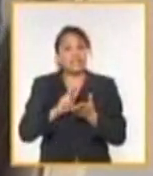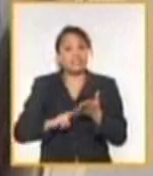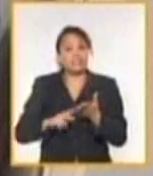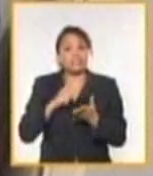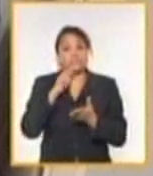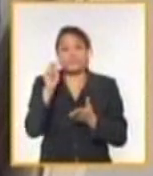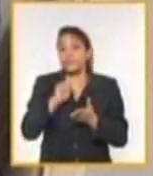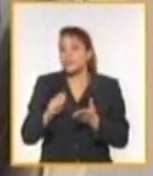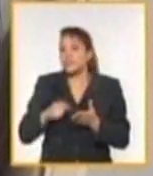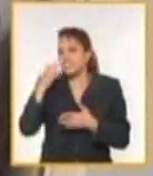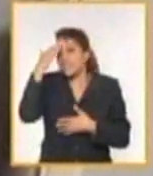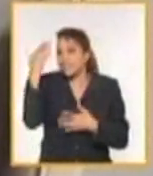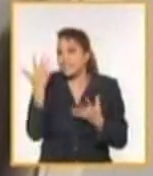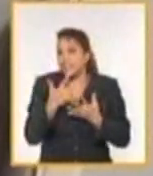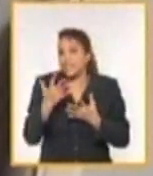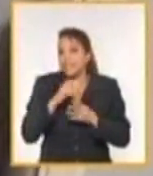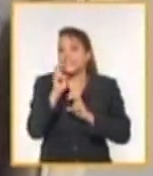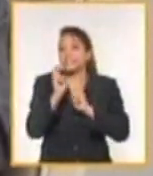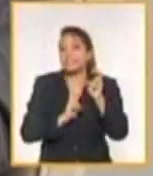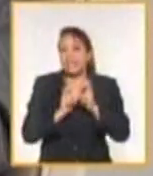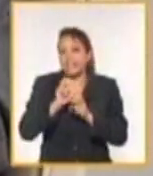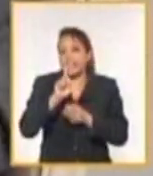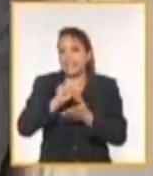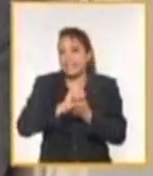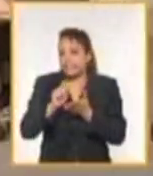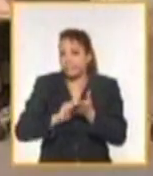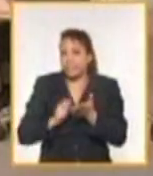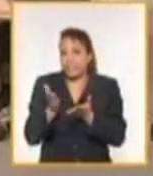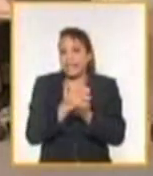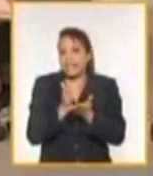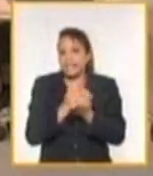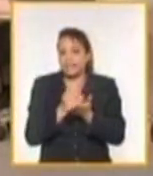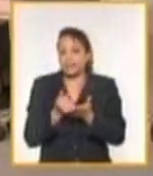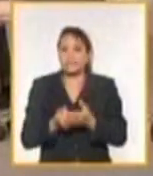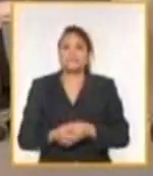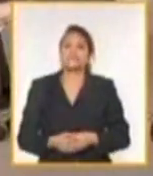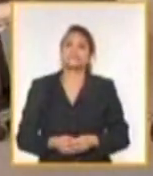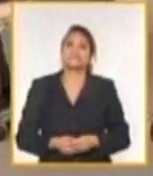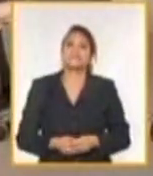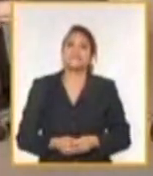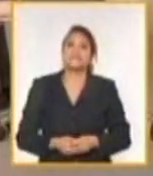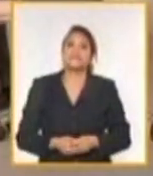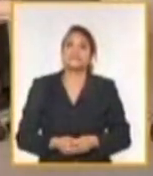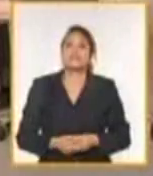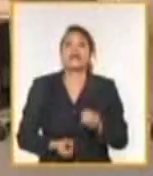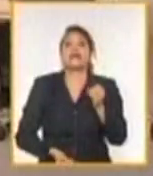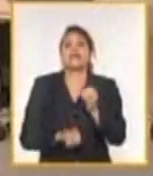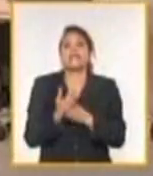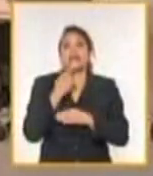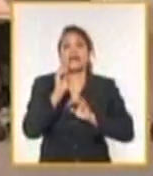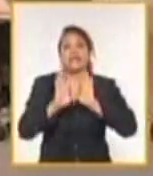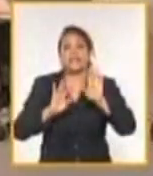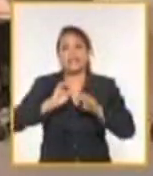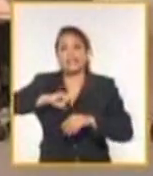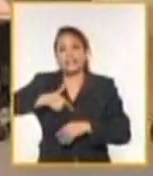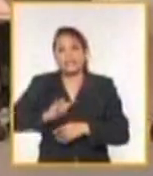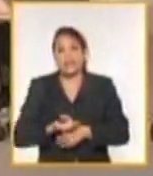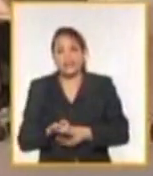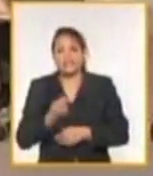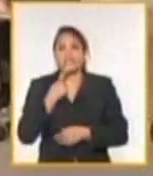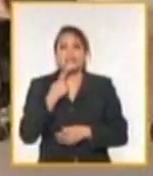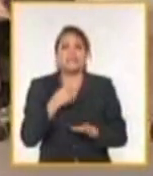existencia de talleres literarios en esos lugares. Hay que verlo de esa manera. Nace en las galerías de arte, que una de las primeras cosas que hace es